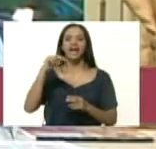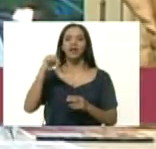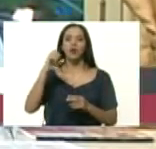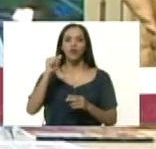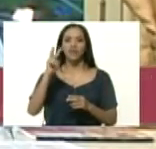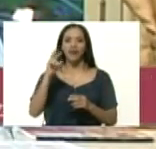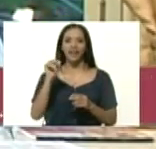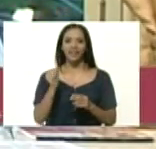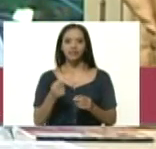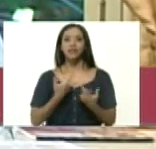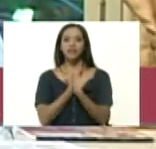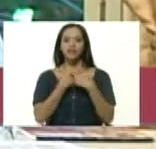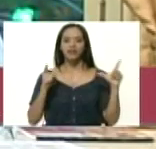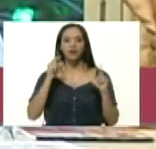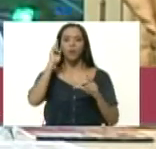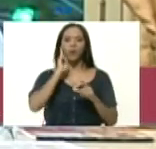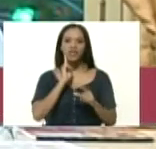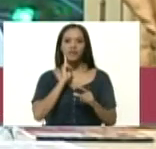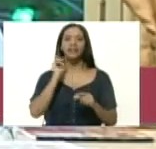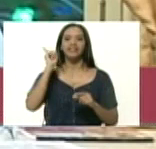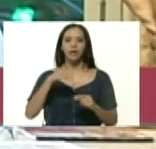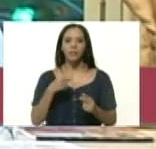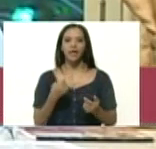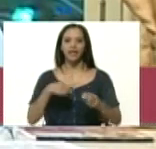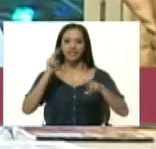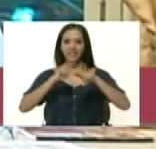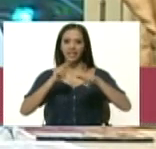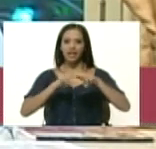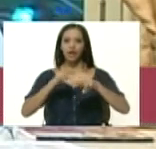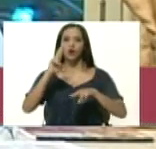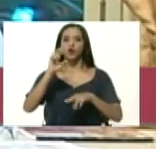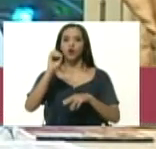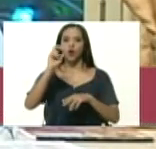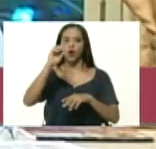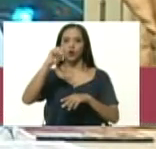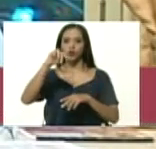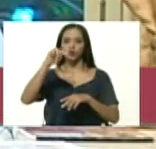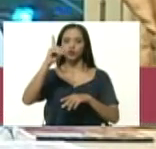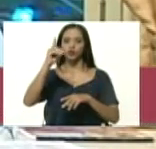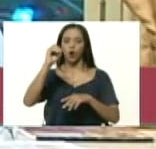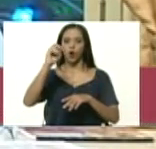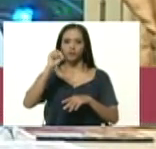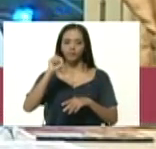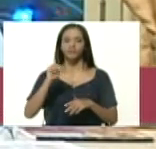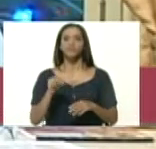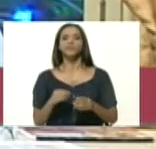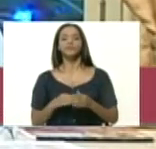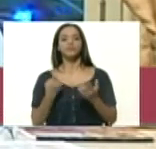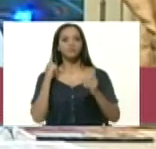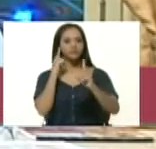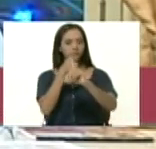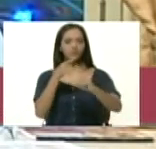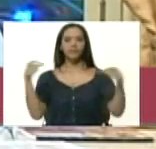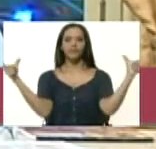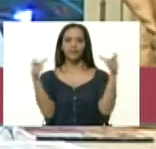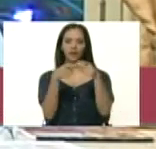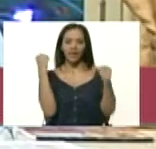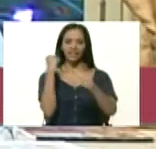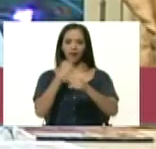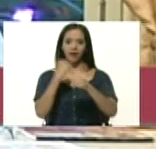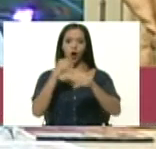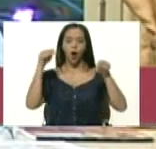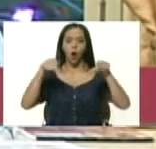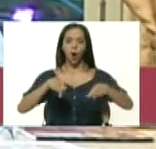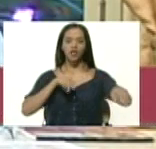al libertador Juan José Rondón, directo a reunión de trabajo hoy